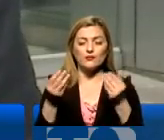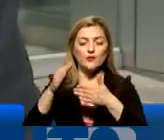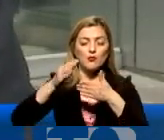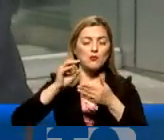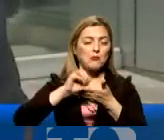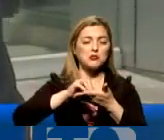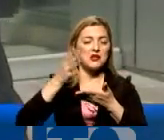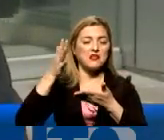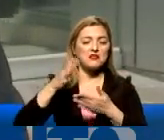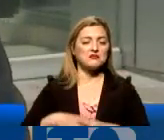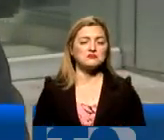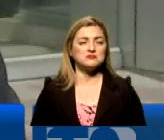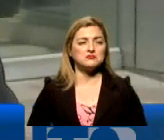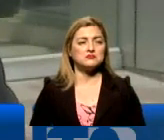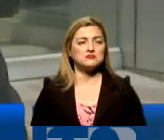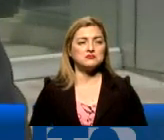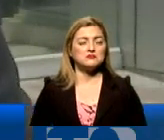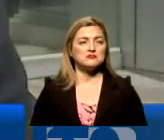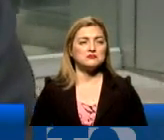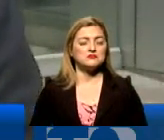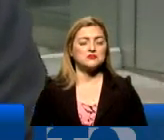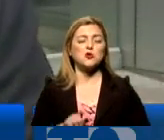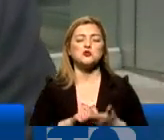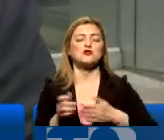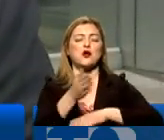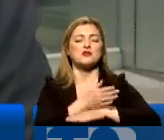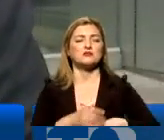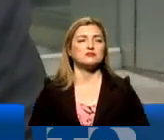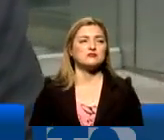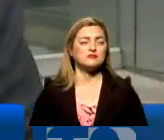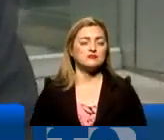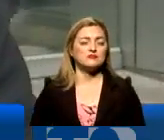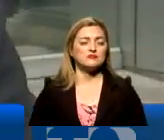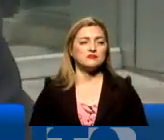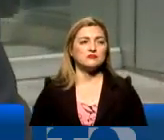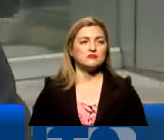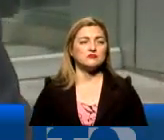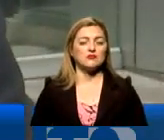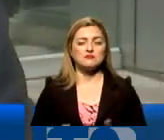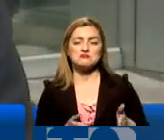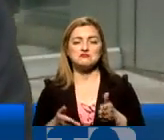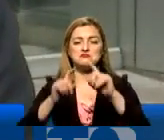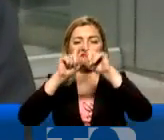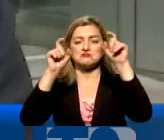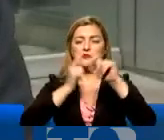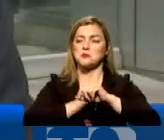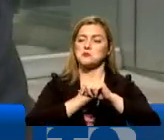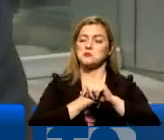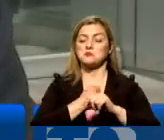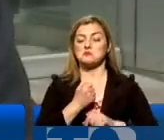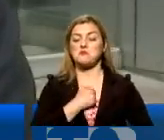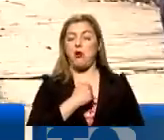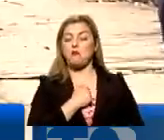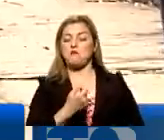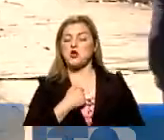tiene. Y son contratos que prácticamente se han convertido en un título de propiedad sobre la ruta y la frecuencia que el Estado otorgó a